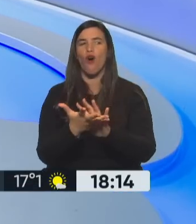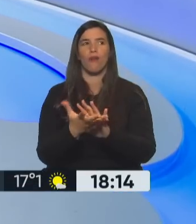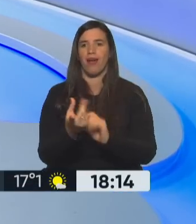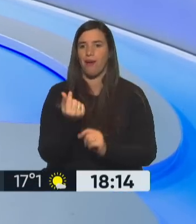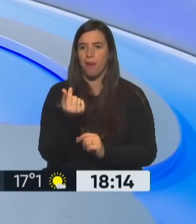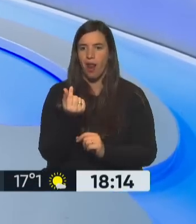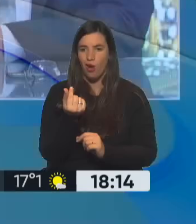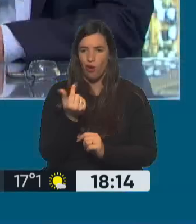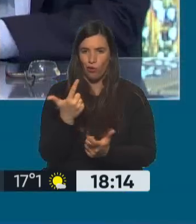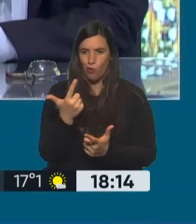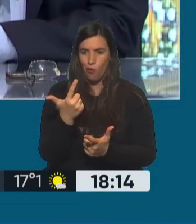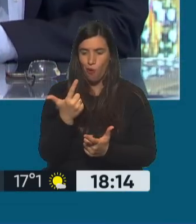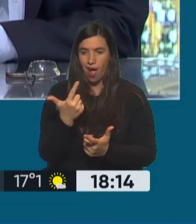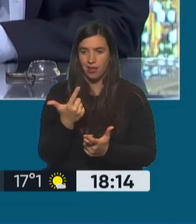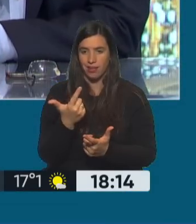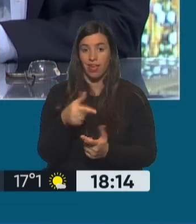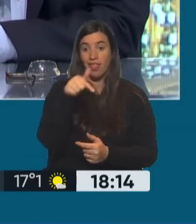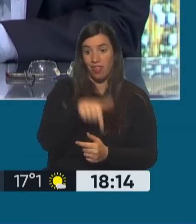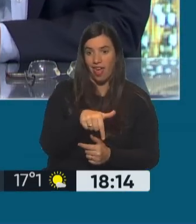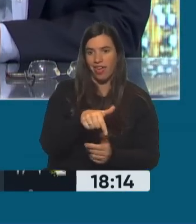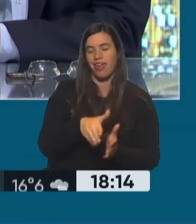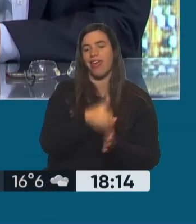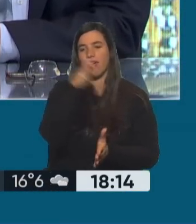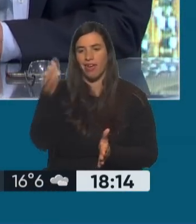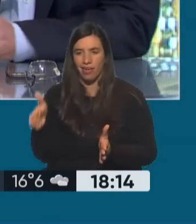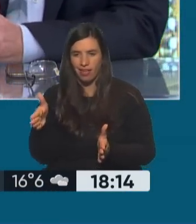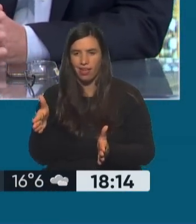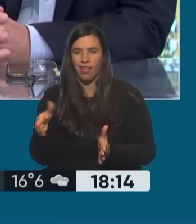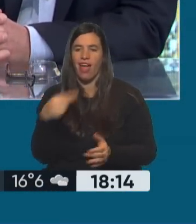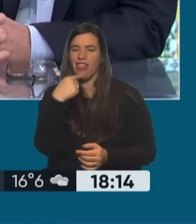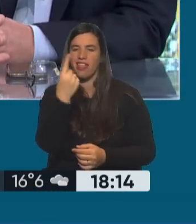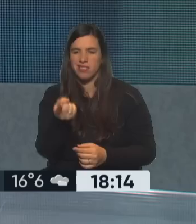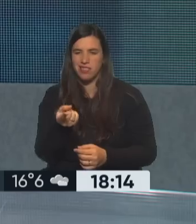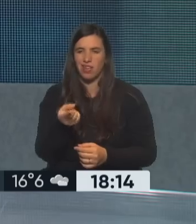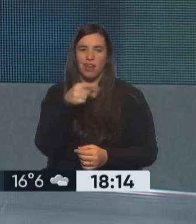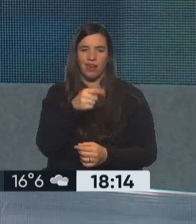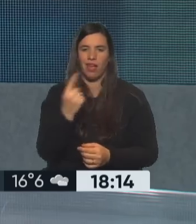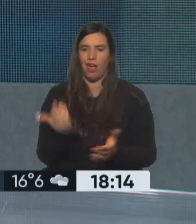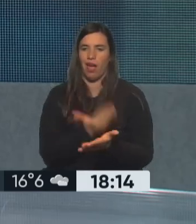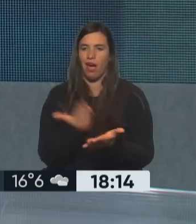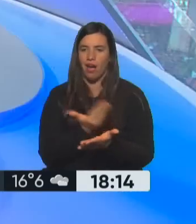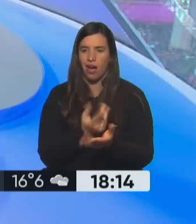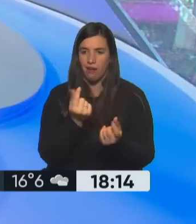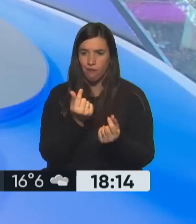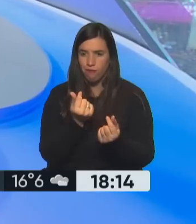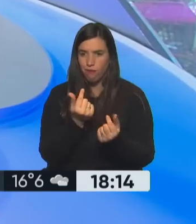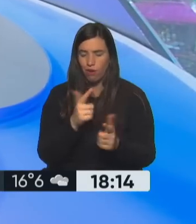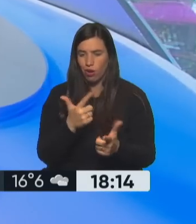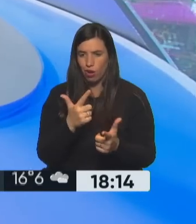descontrolada es anticonstitucional, hay un paso, Buen es decir, análisis. le encontraron la vuelta. Buen Claro, análisis. pero ahí hay dos observaciones que por lo